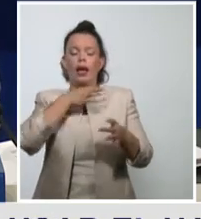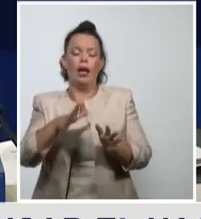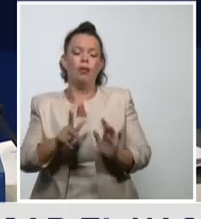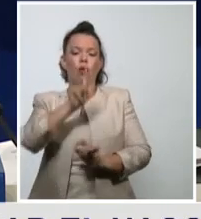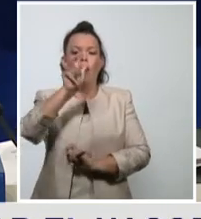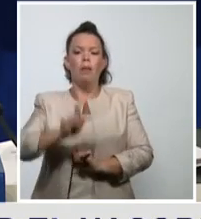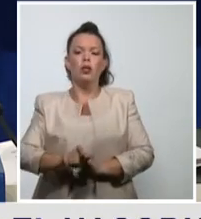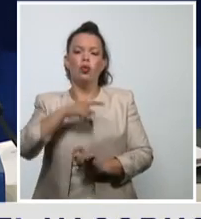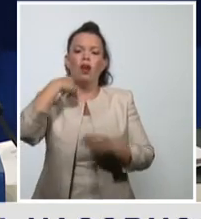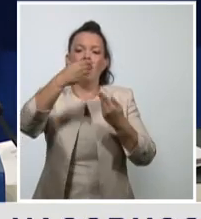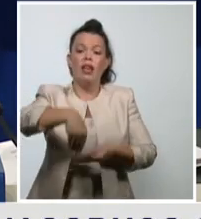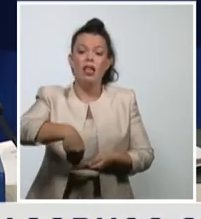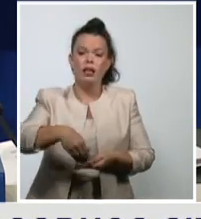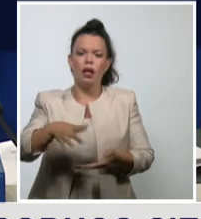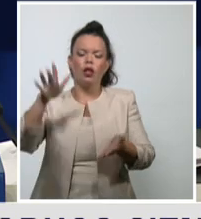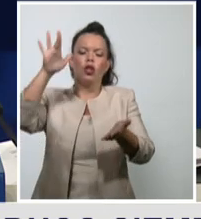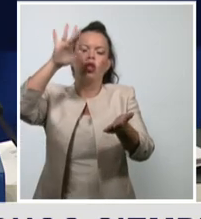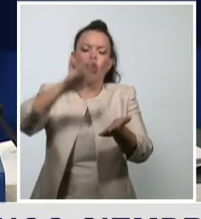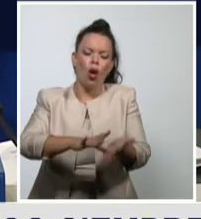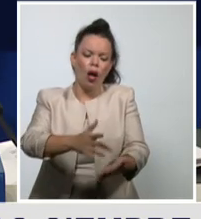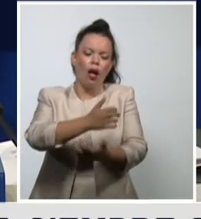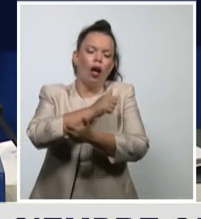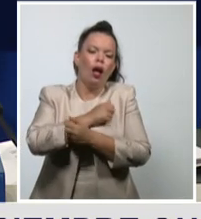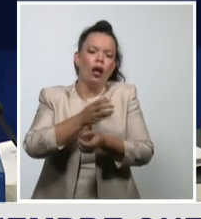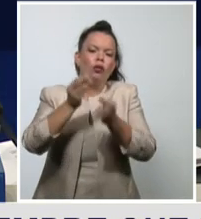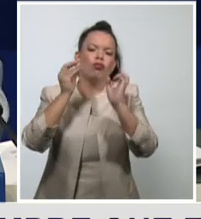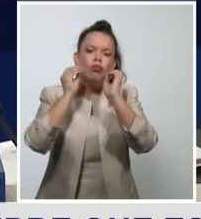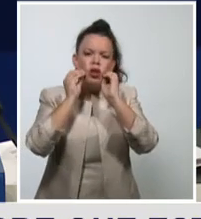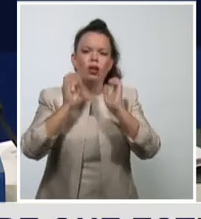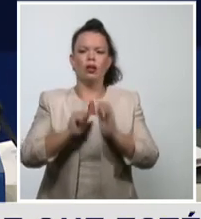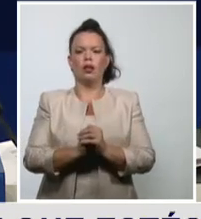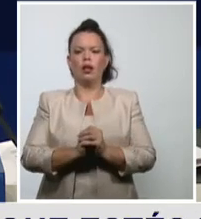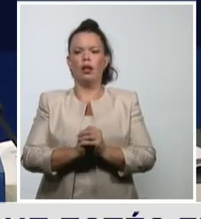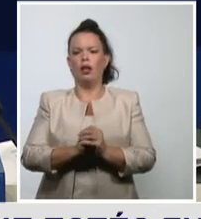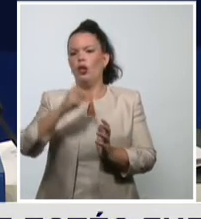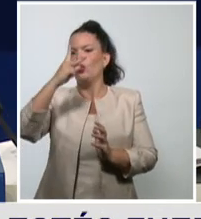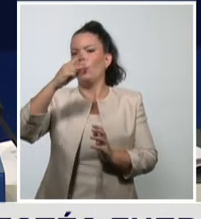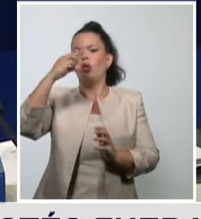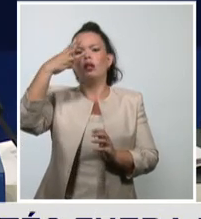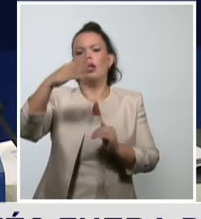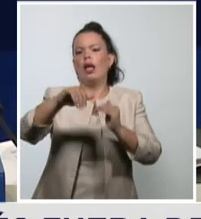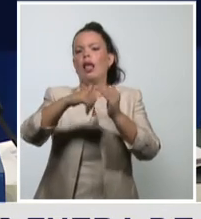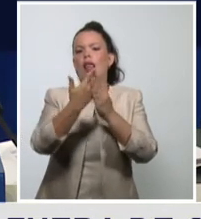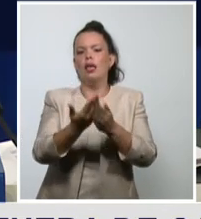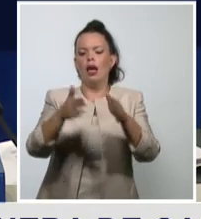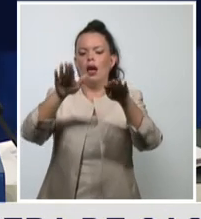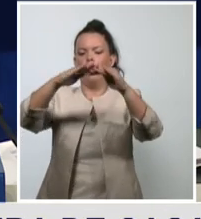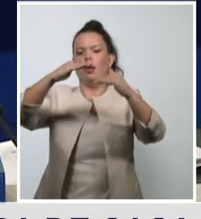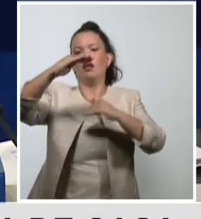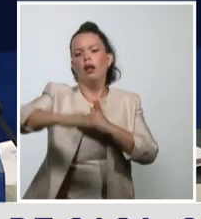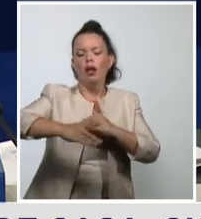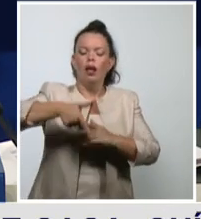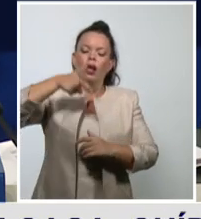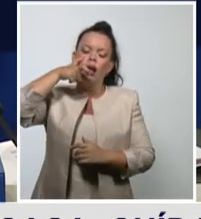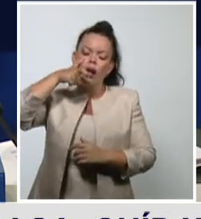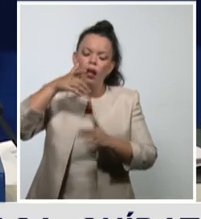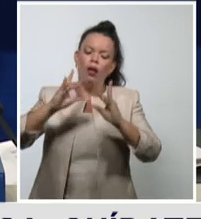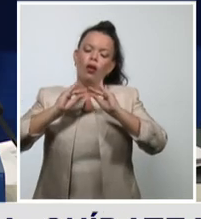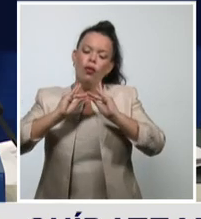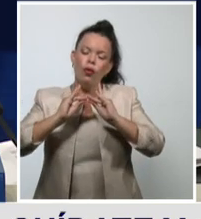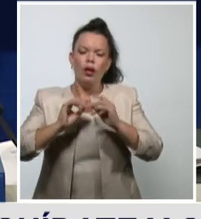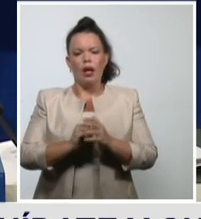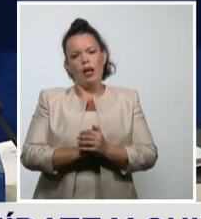de tenerlos varios días en proceso, de acariciarlos, abrazar, que hace difícil